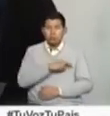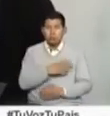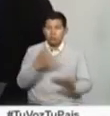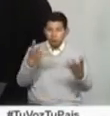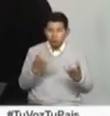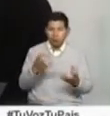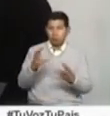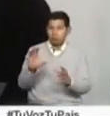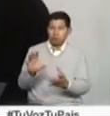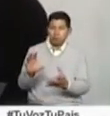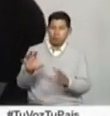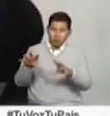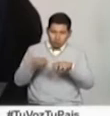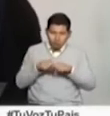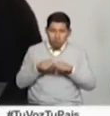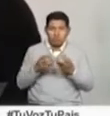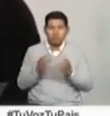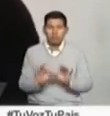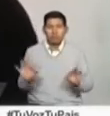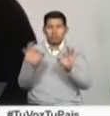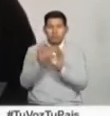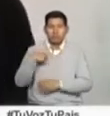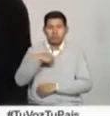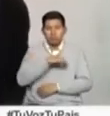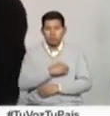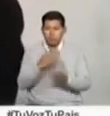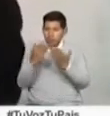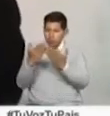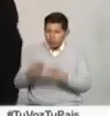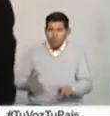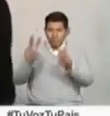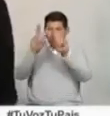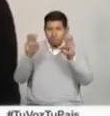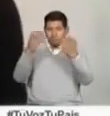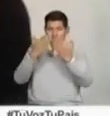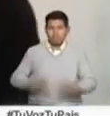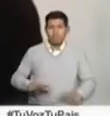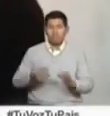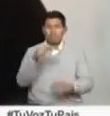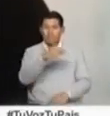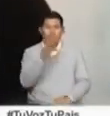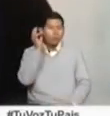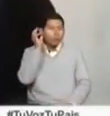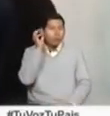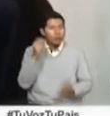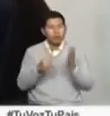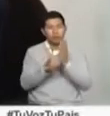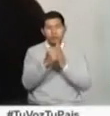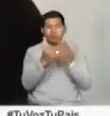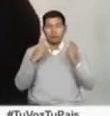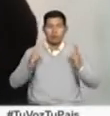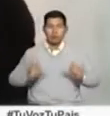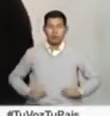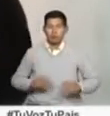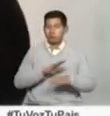en el tema de terminar una primera etapa en la que en este momento la señora ministra de Salud nos acaba de entregar todo